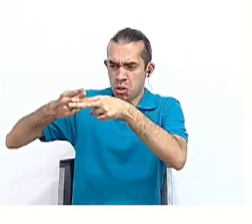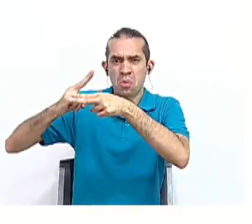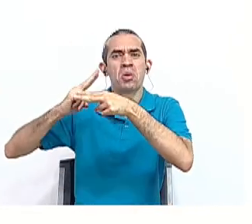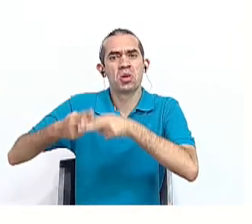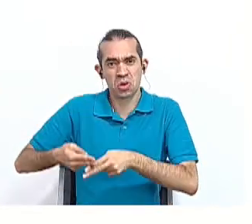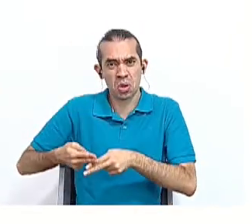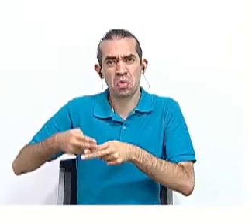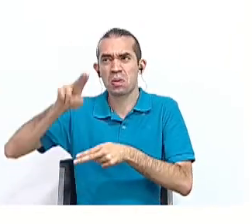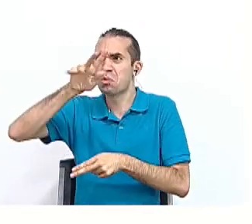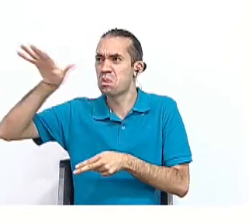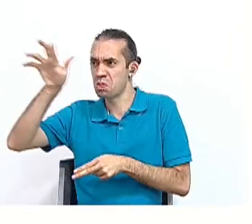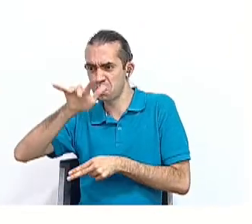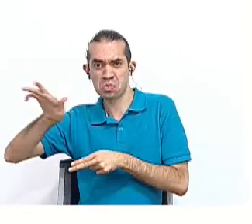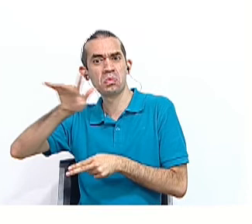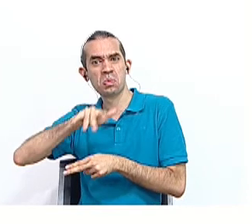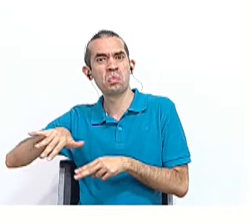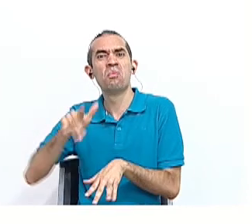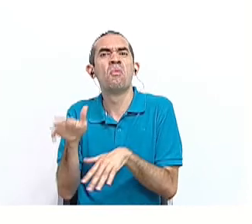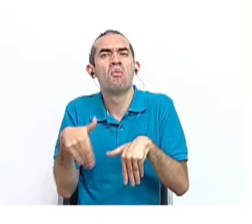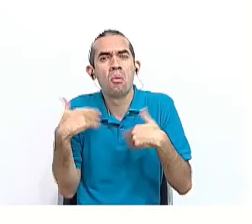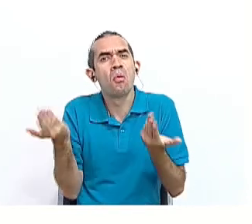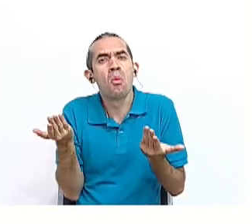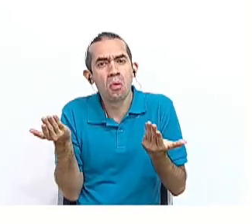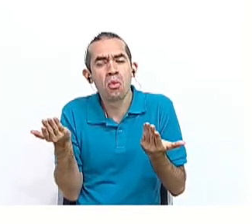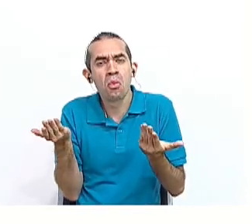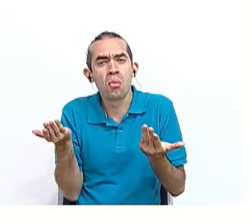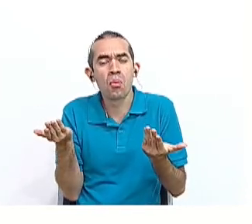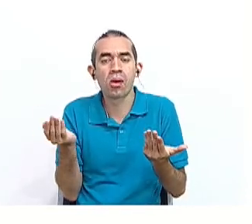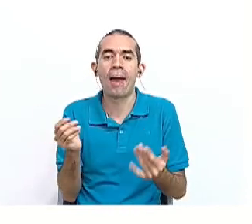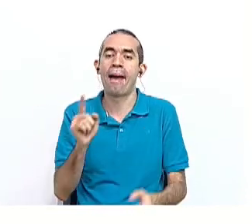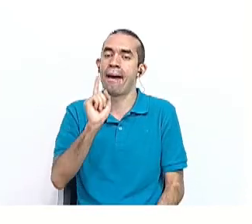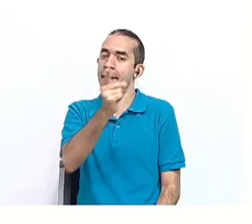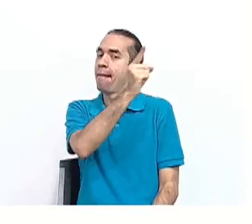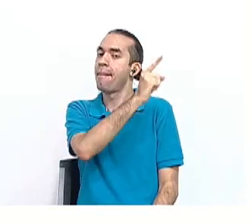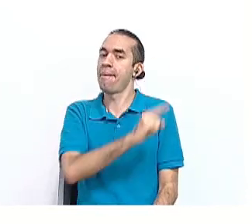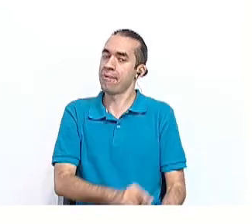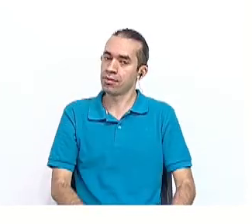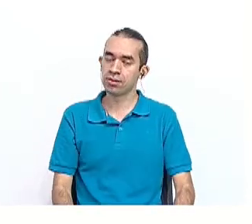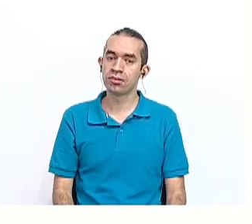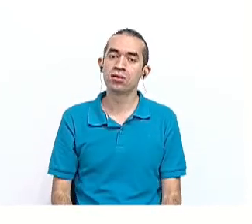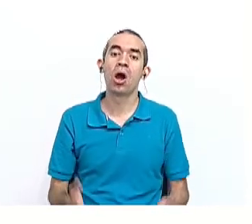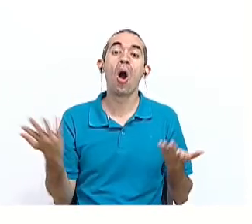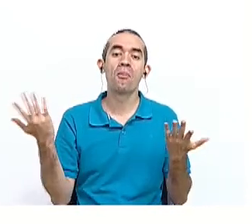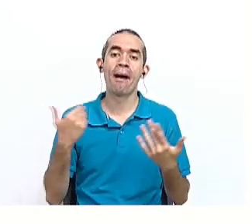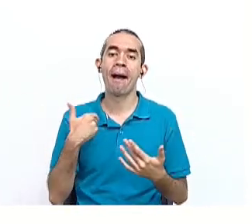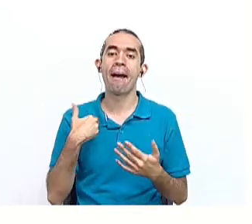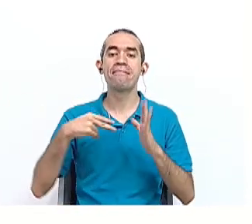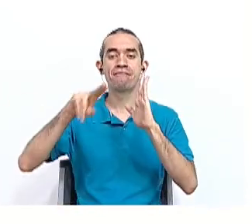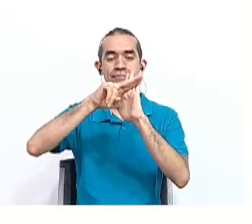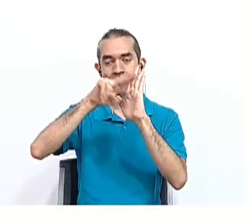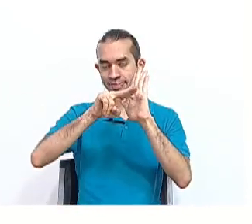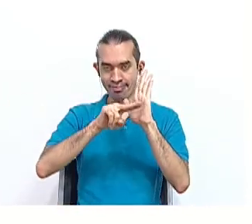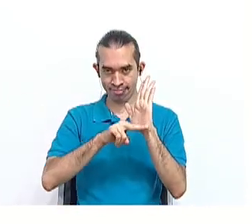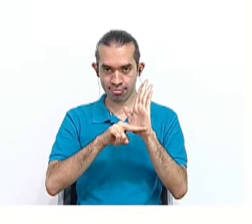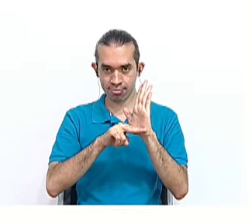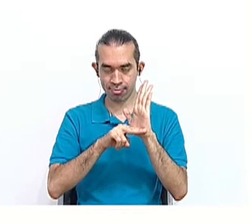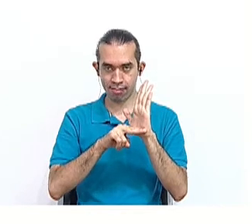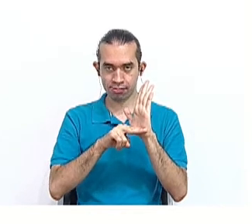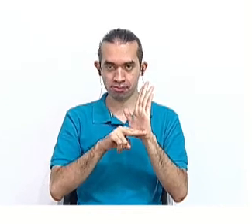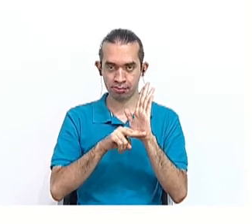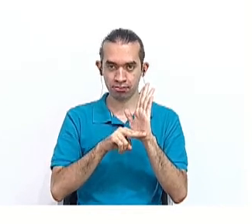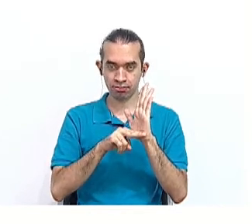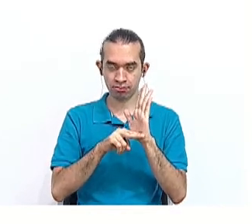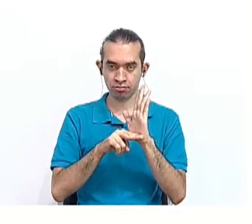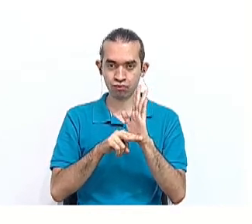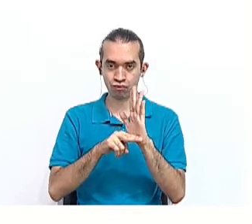fórmulas químicas se llaman de esta manera? Pues precisamente es gracias a las normas que existen